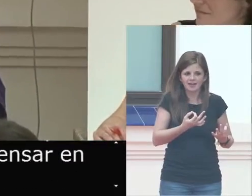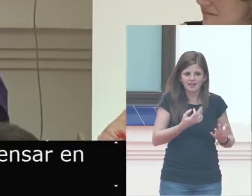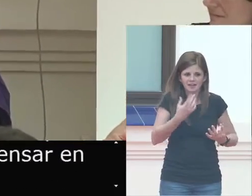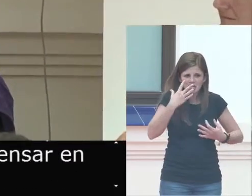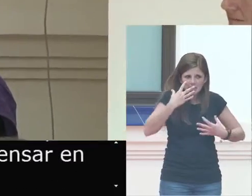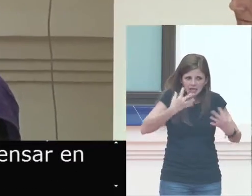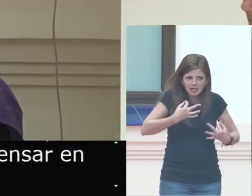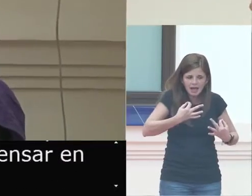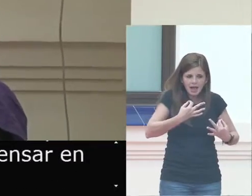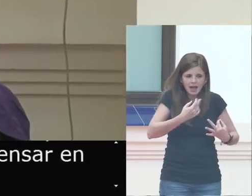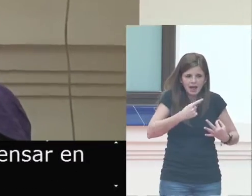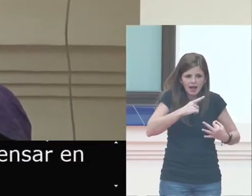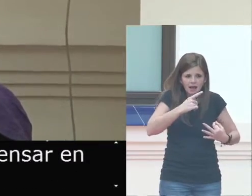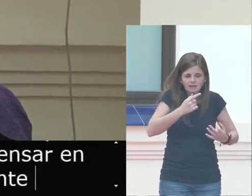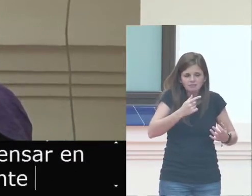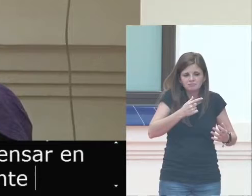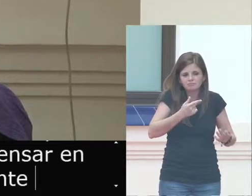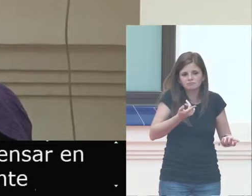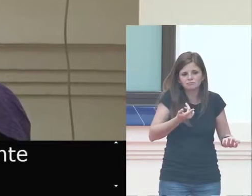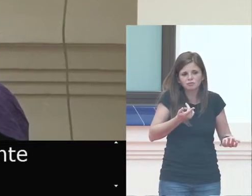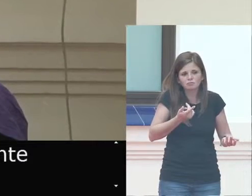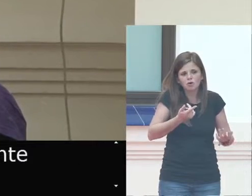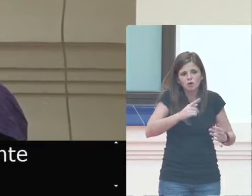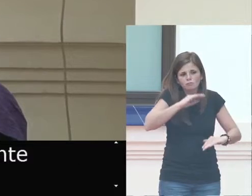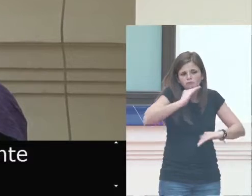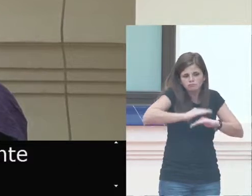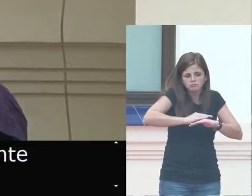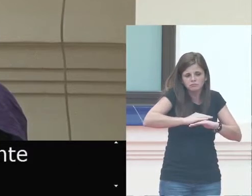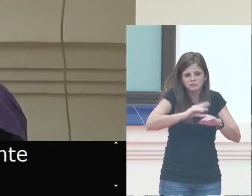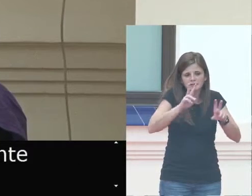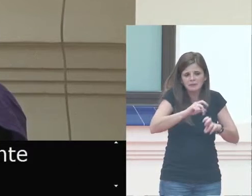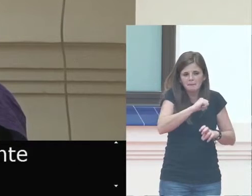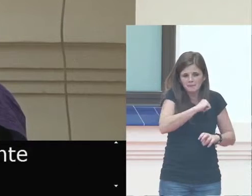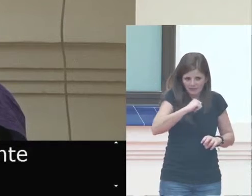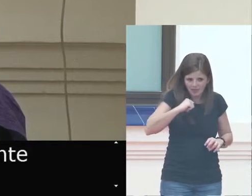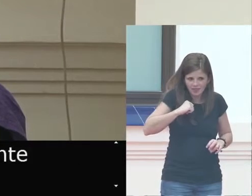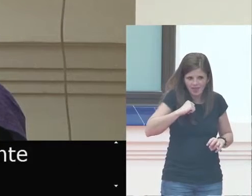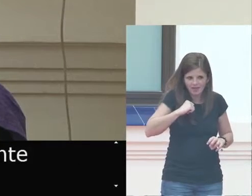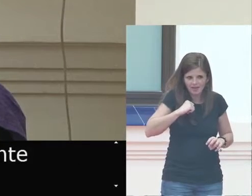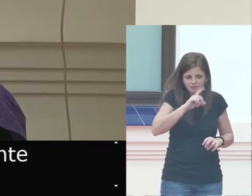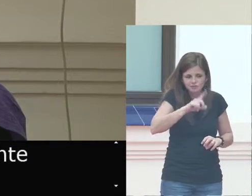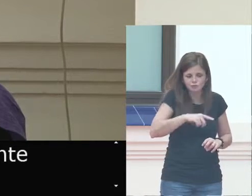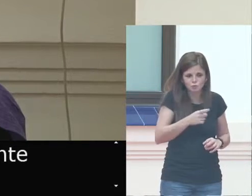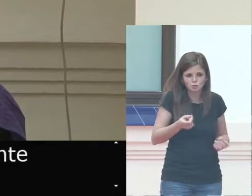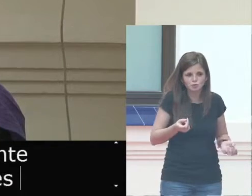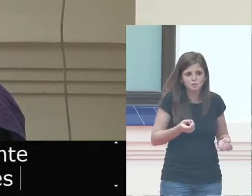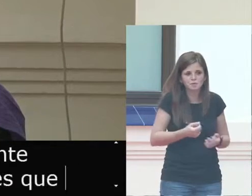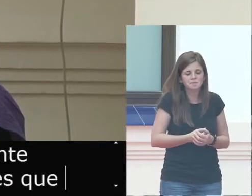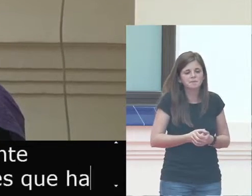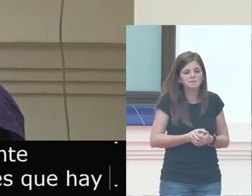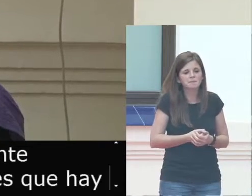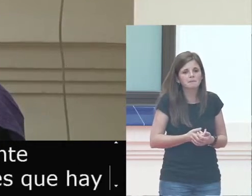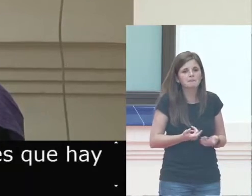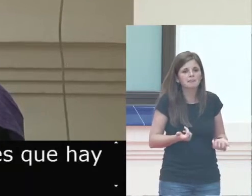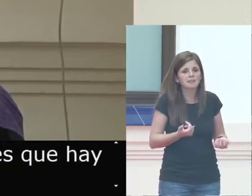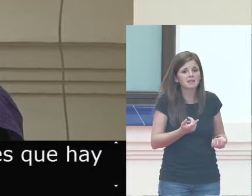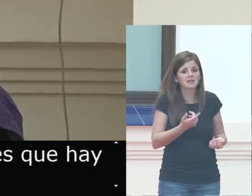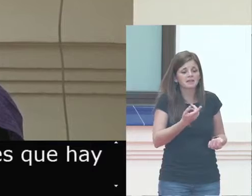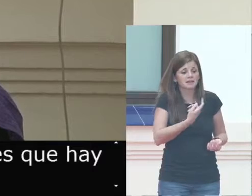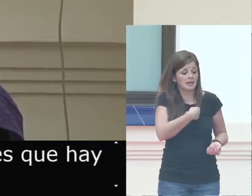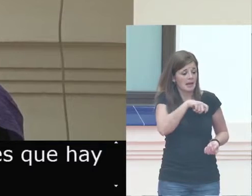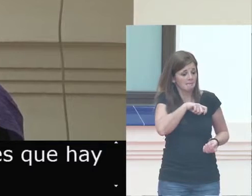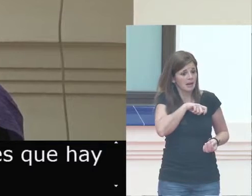realmente siguiendo. Lo que digo de privacidad es que hay en España leyes